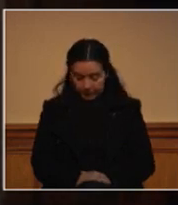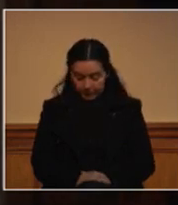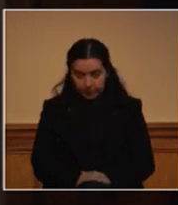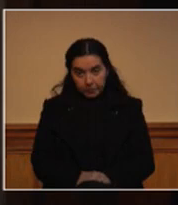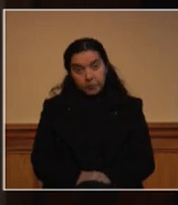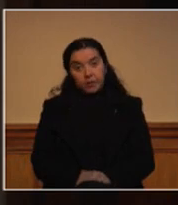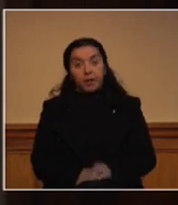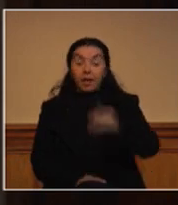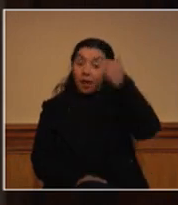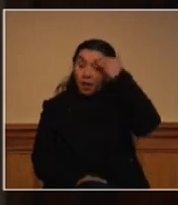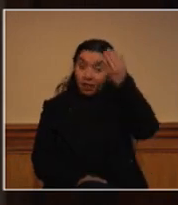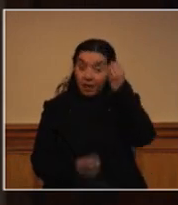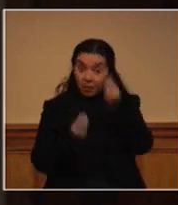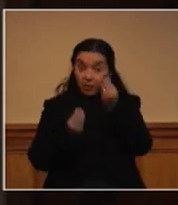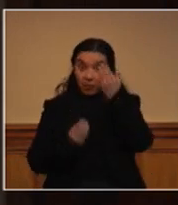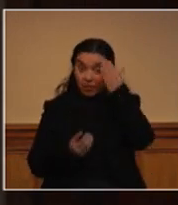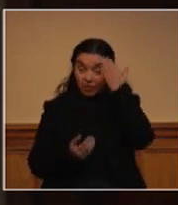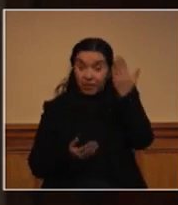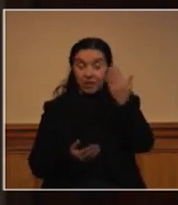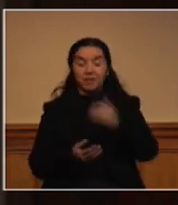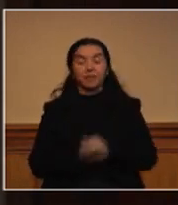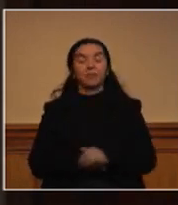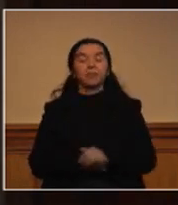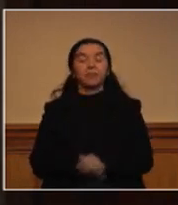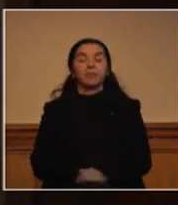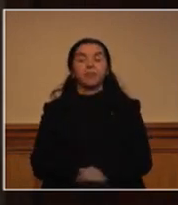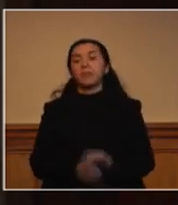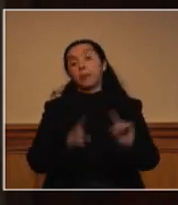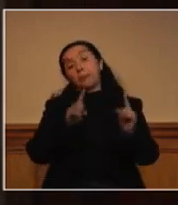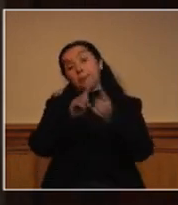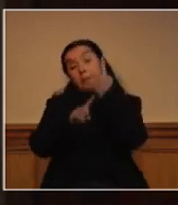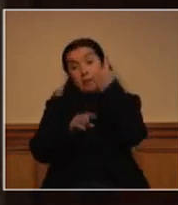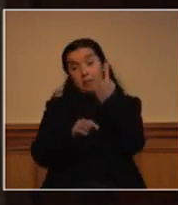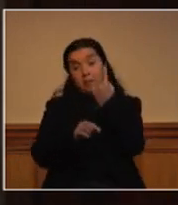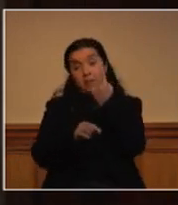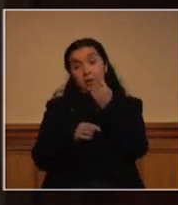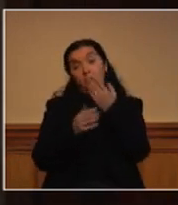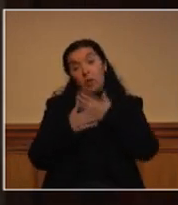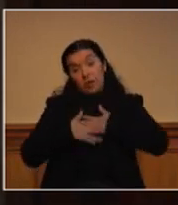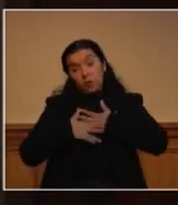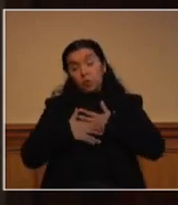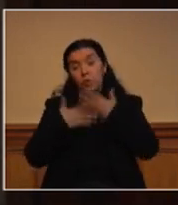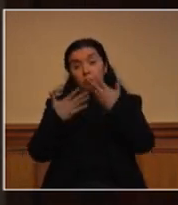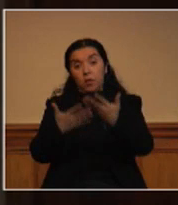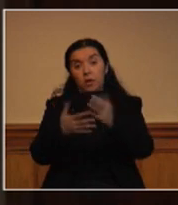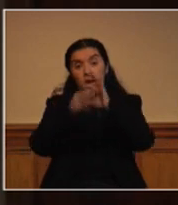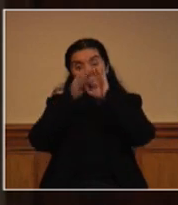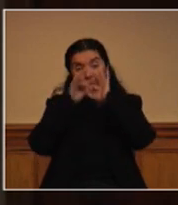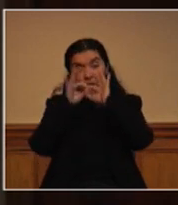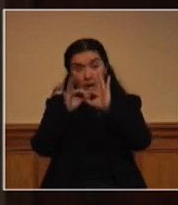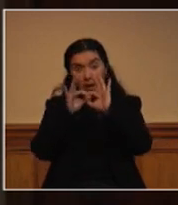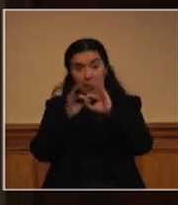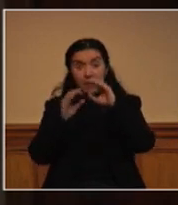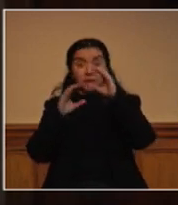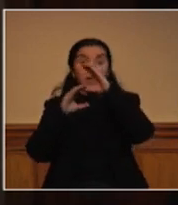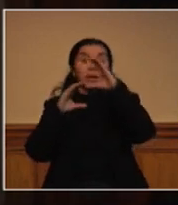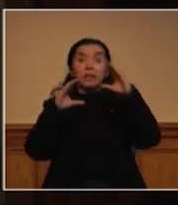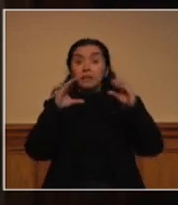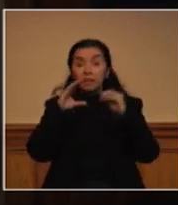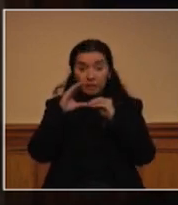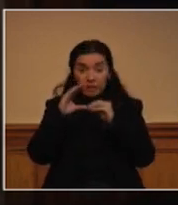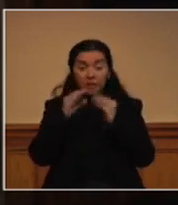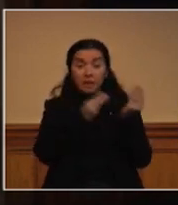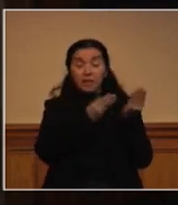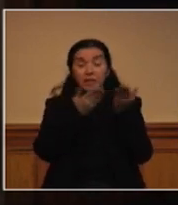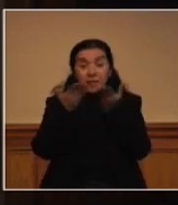Bueno, pues hola, buenos días. Lo primero de todo, quisiera agradecer a CEDETI la